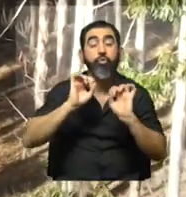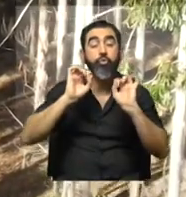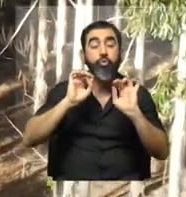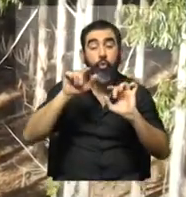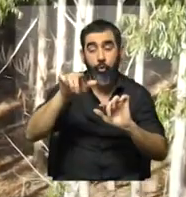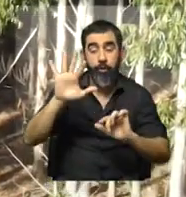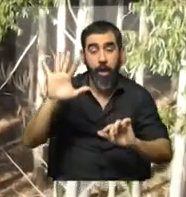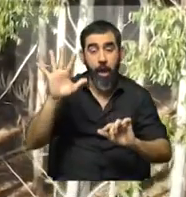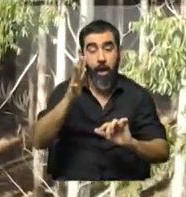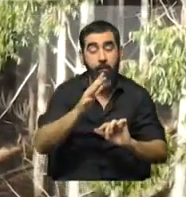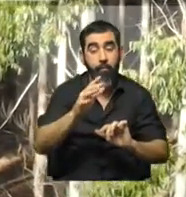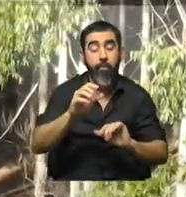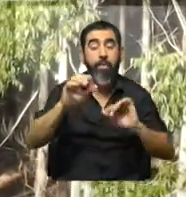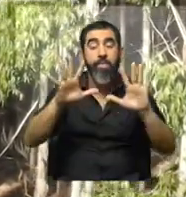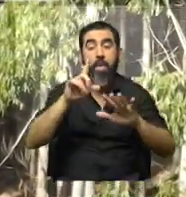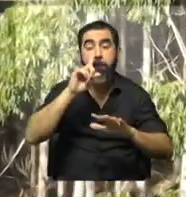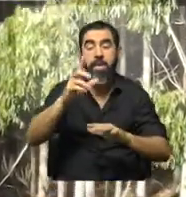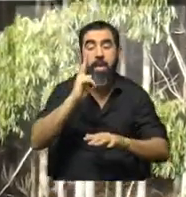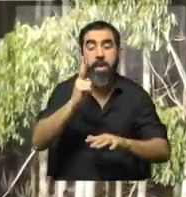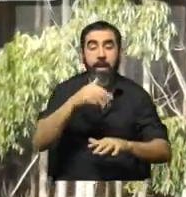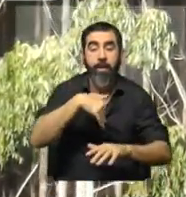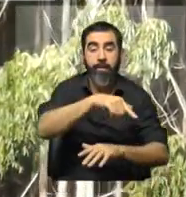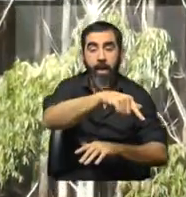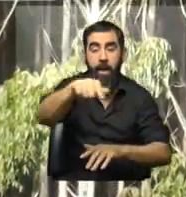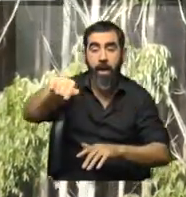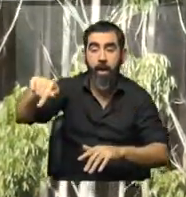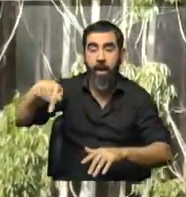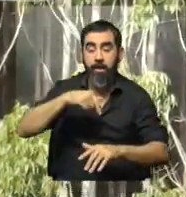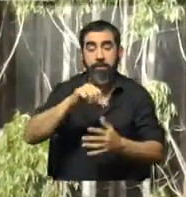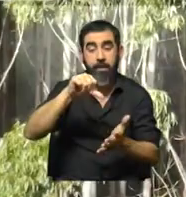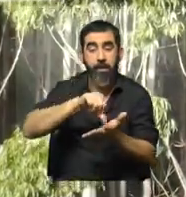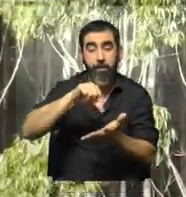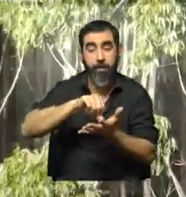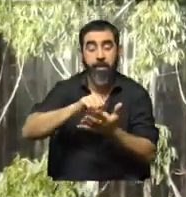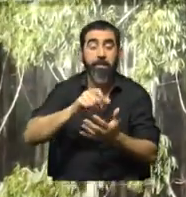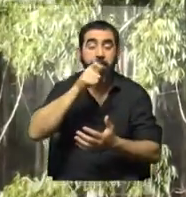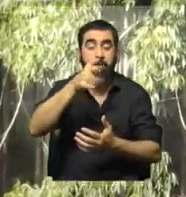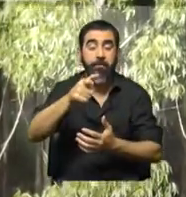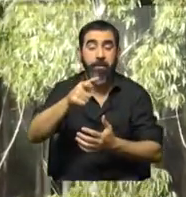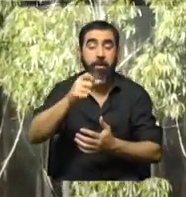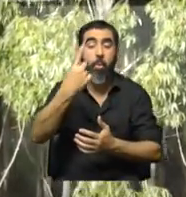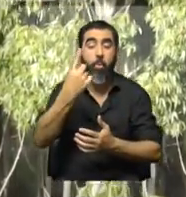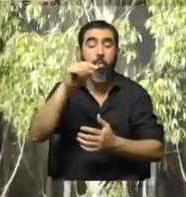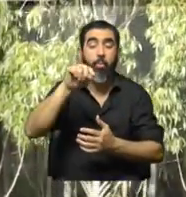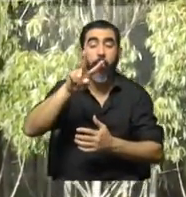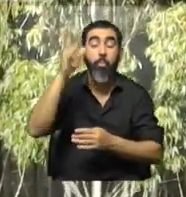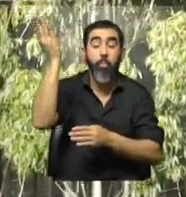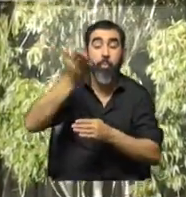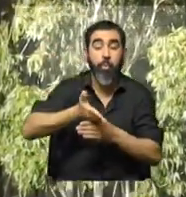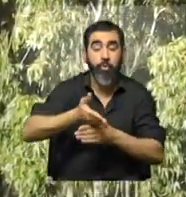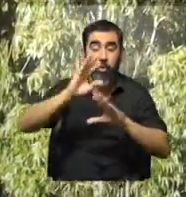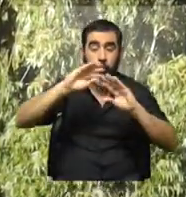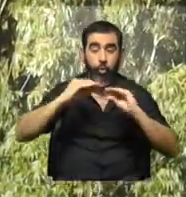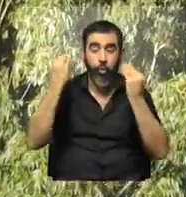especie está ocupando cerca de 10.000 hectáreas en todo el país, lo que equivale a un poco más del 1,2% de